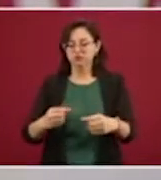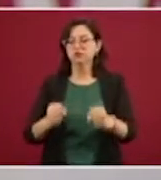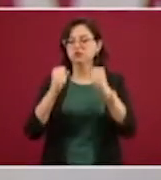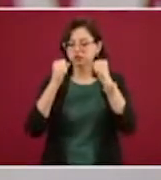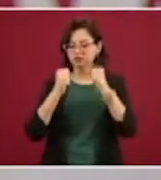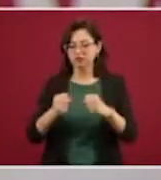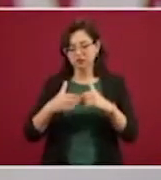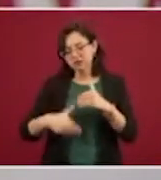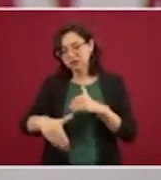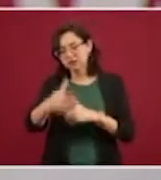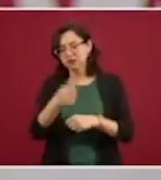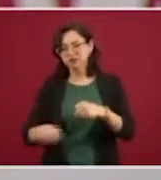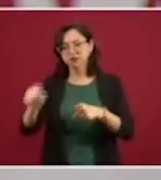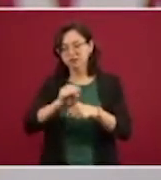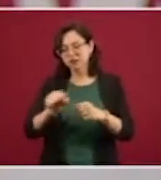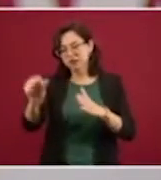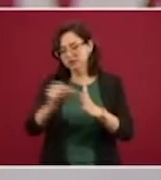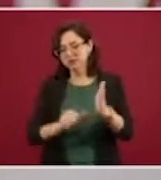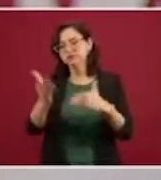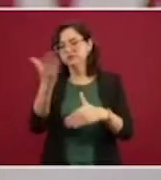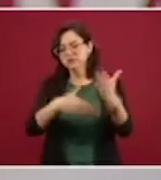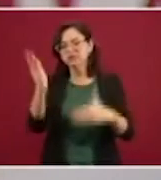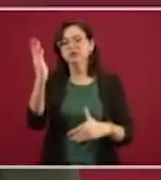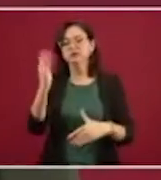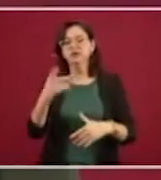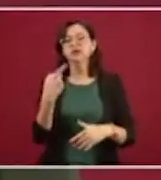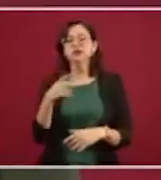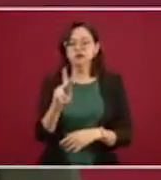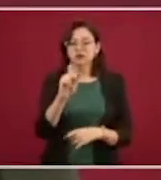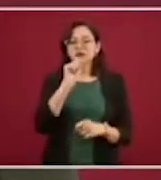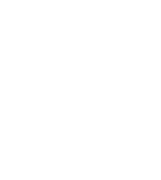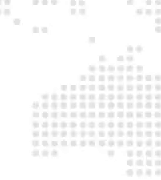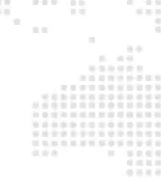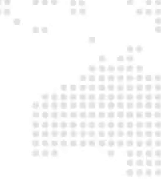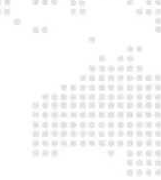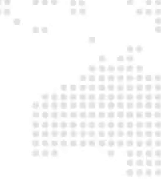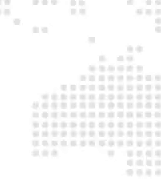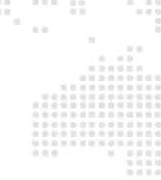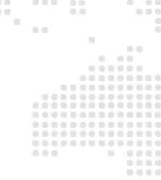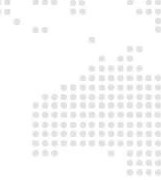en cuestión de semanas, tal vez de meses, pero también para el futuro.